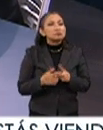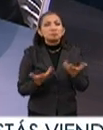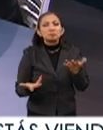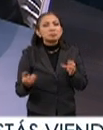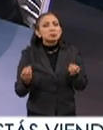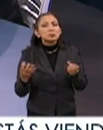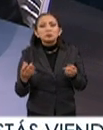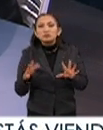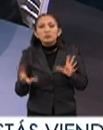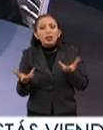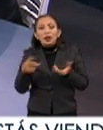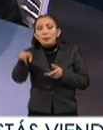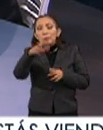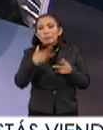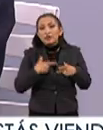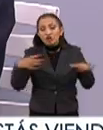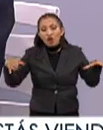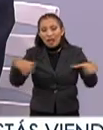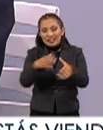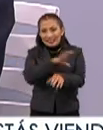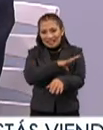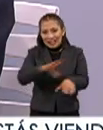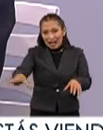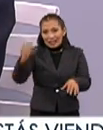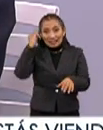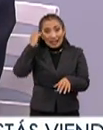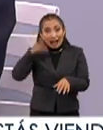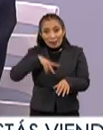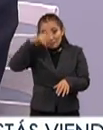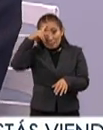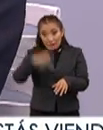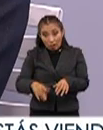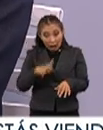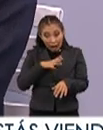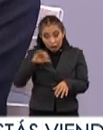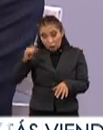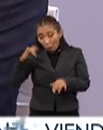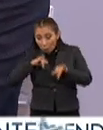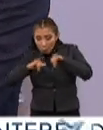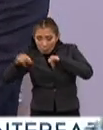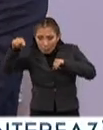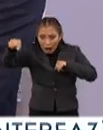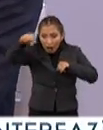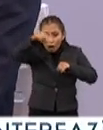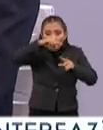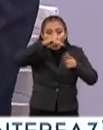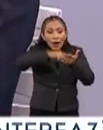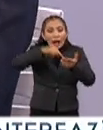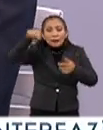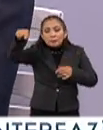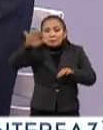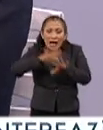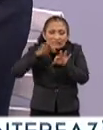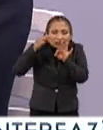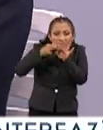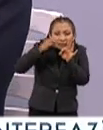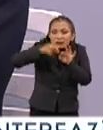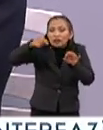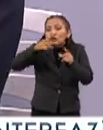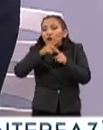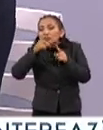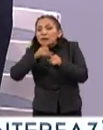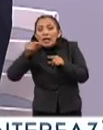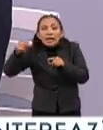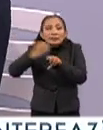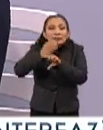llegando? ¿Cuánta población indígena hay en México? Y si existe un mapeo más concreto de cuáles